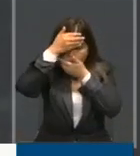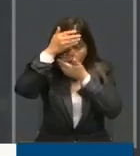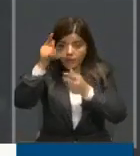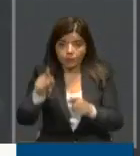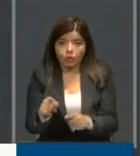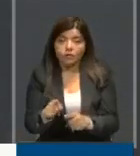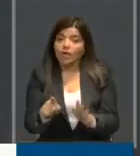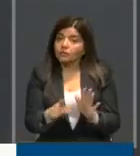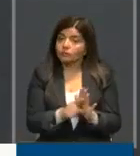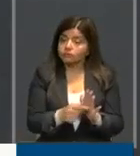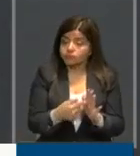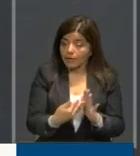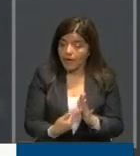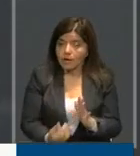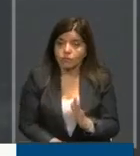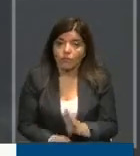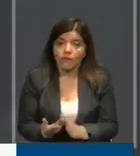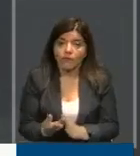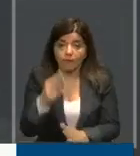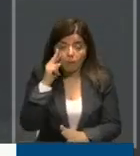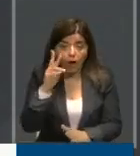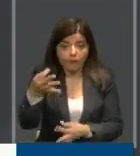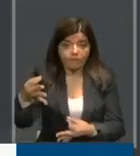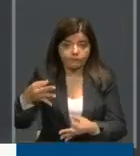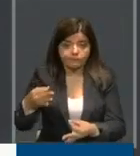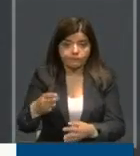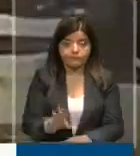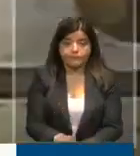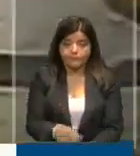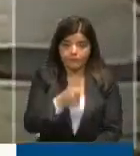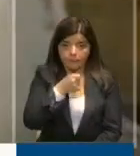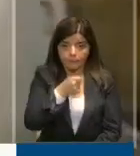constitucional. Lo vamos a ver en la nota de Diego Quesada.